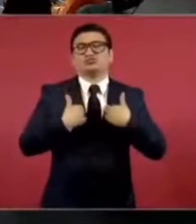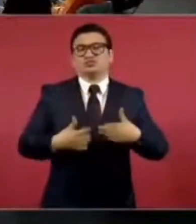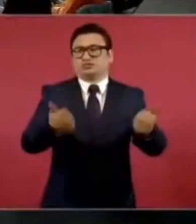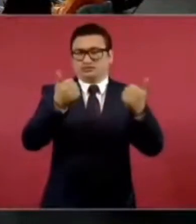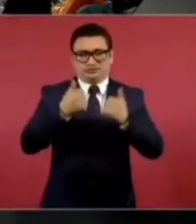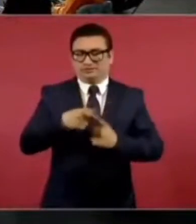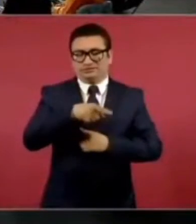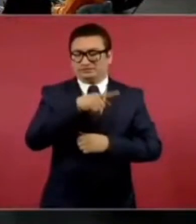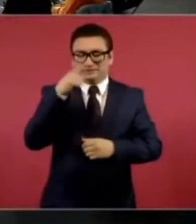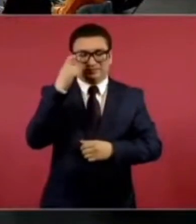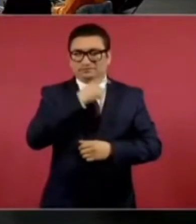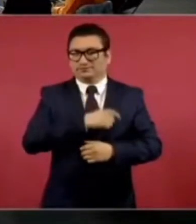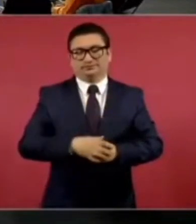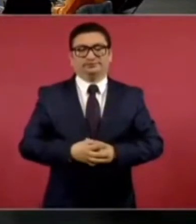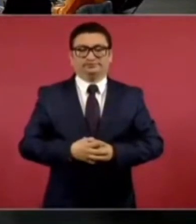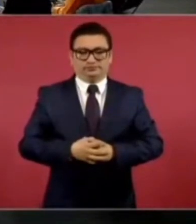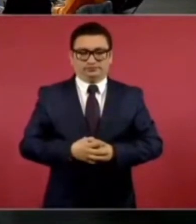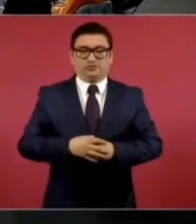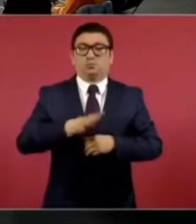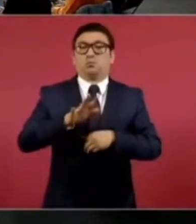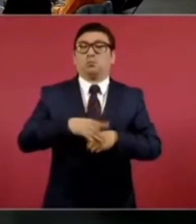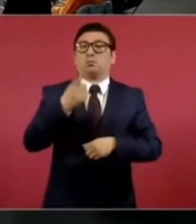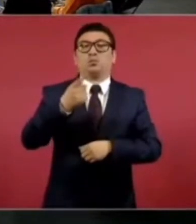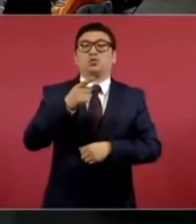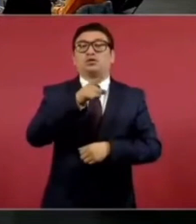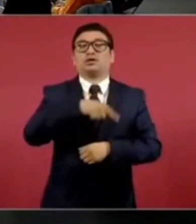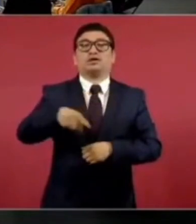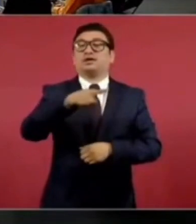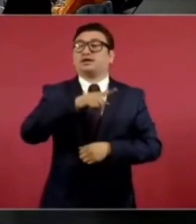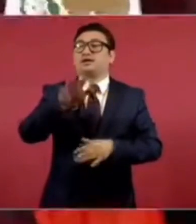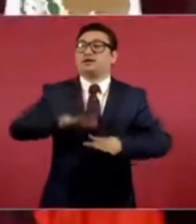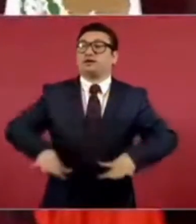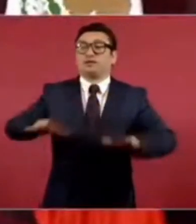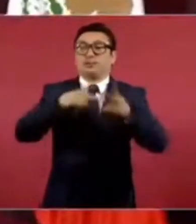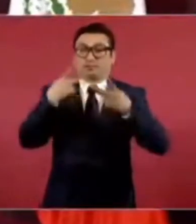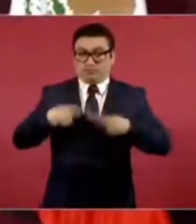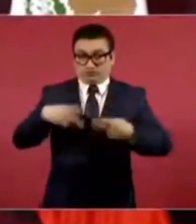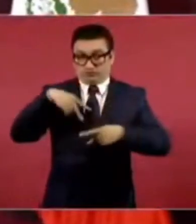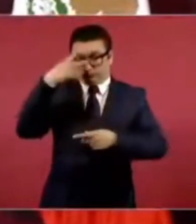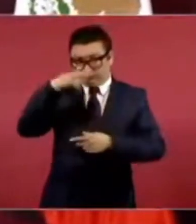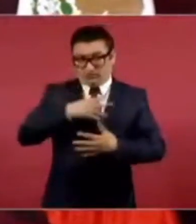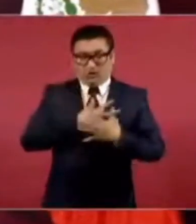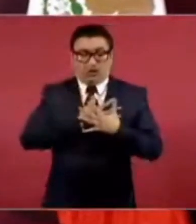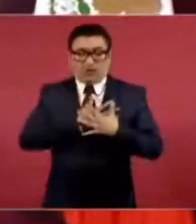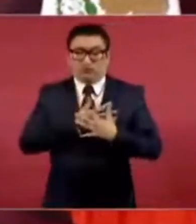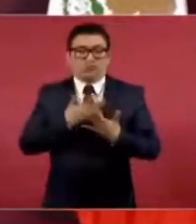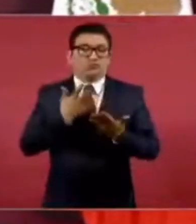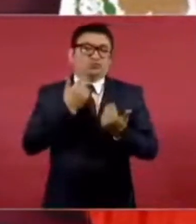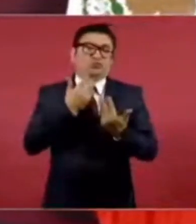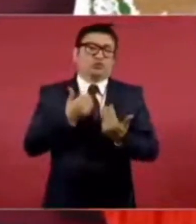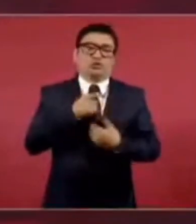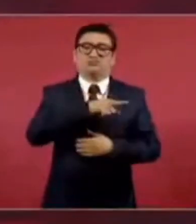trabajo. Primero porque no le tienen amor al pueblo, no conocen